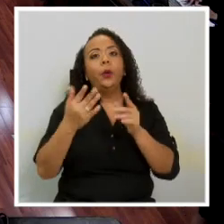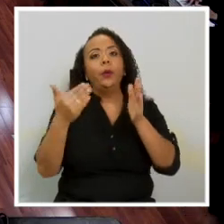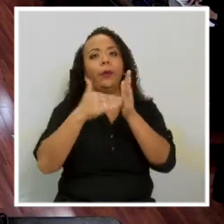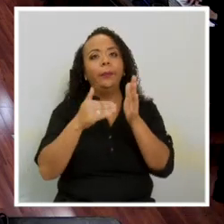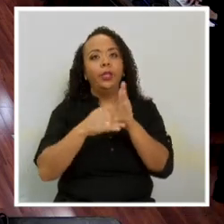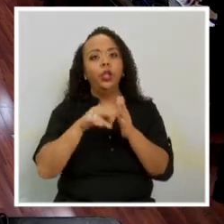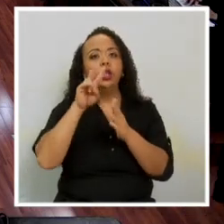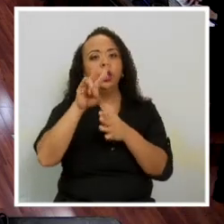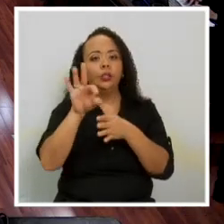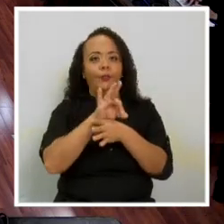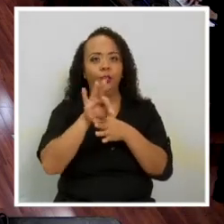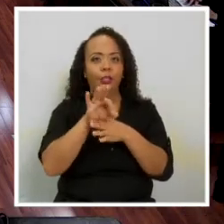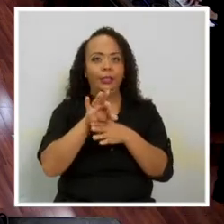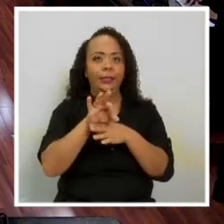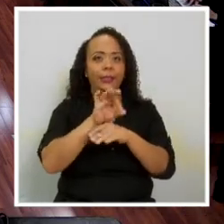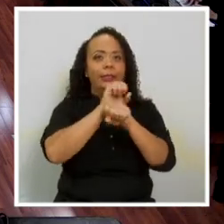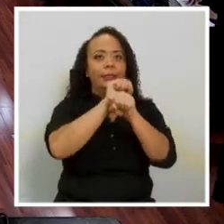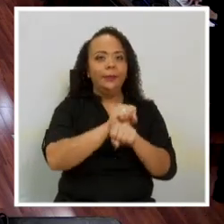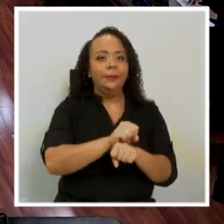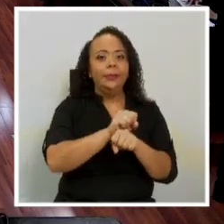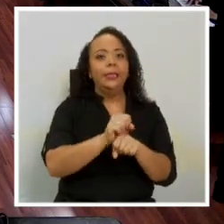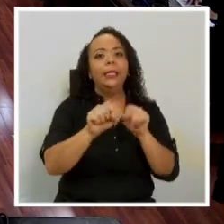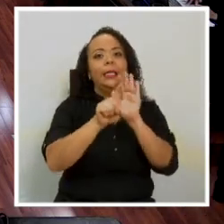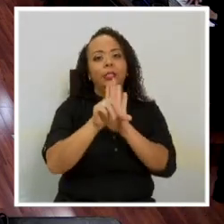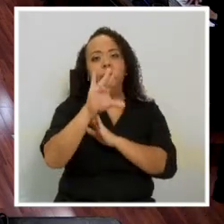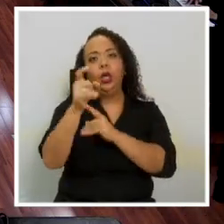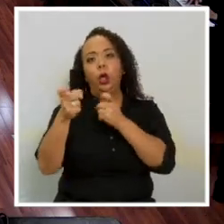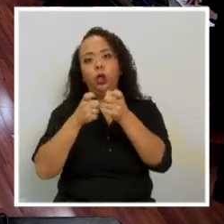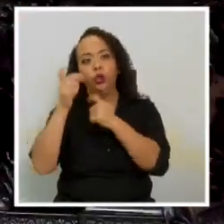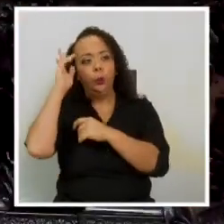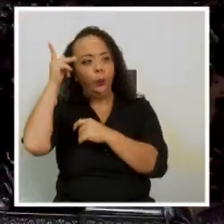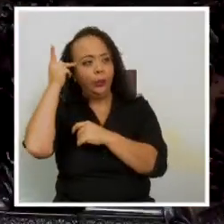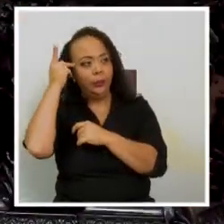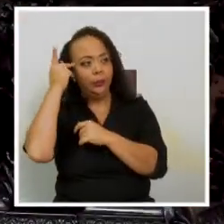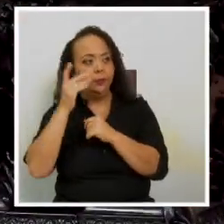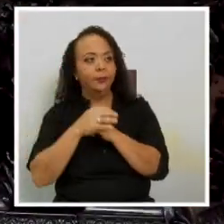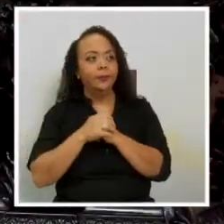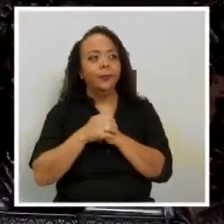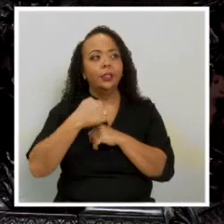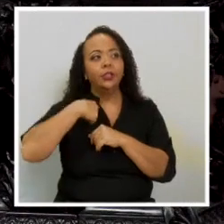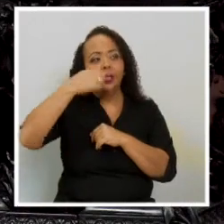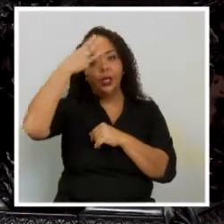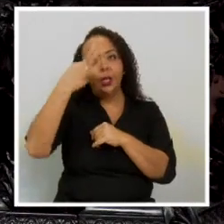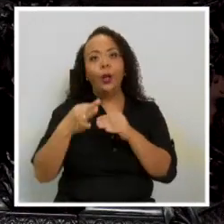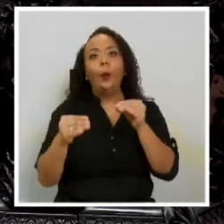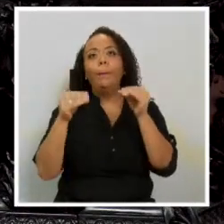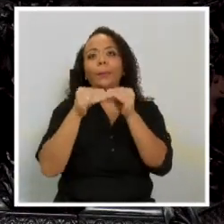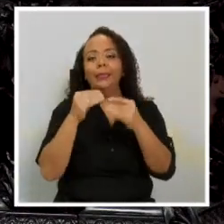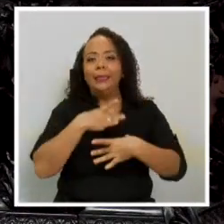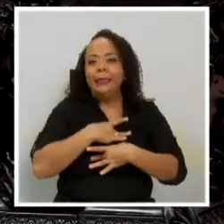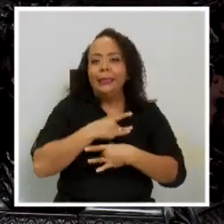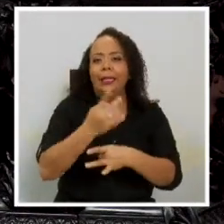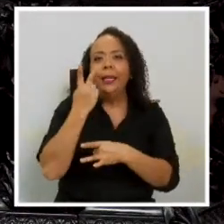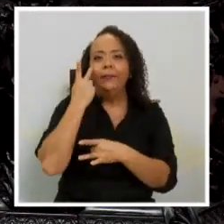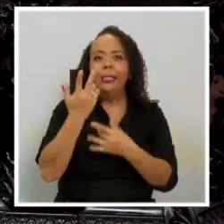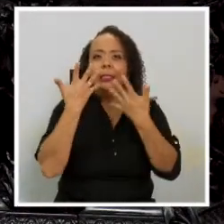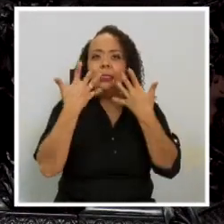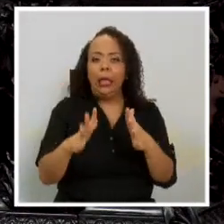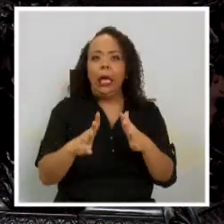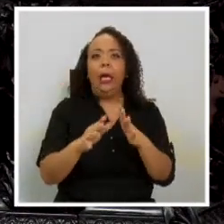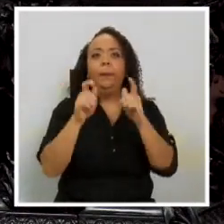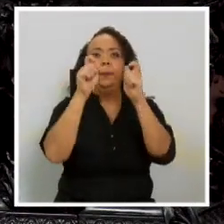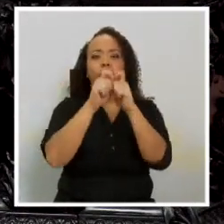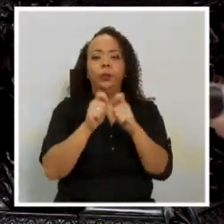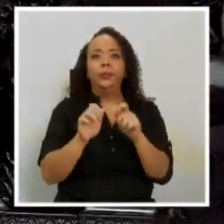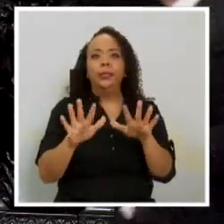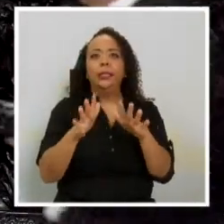2 funciones típicas de legislación y de control político, aquí está en juego, y me parece que es lo más interesante, de ver ya puntualmente qué es lo que